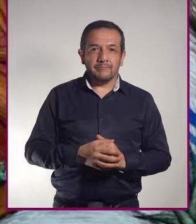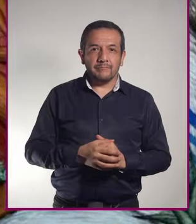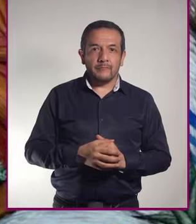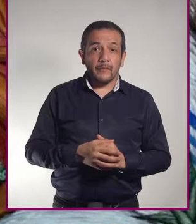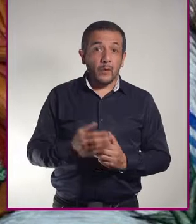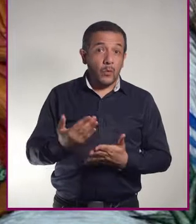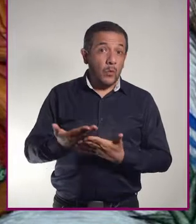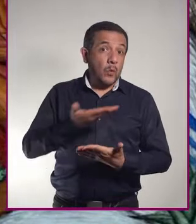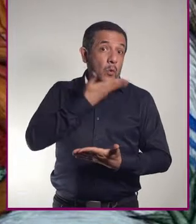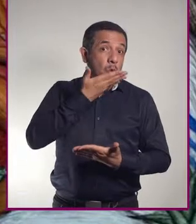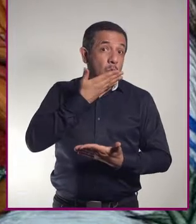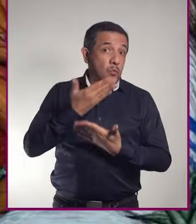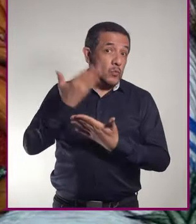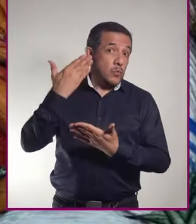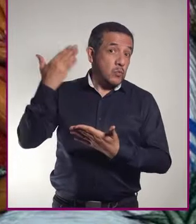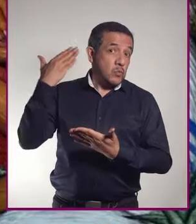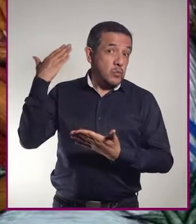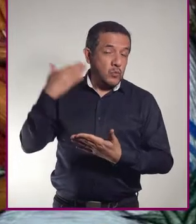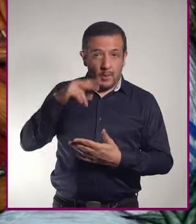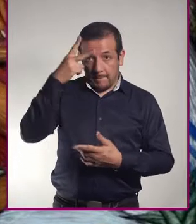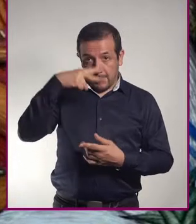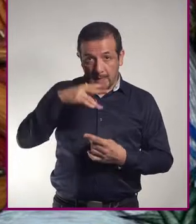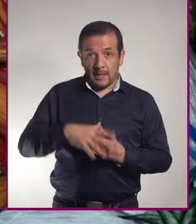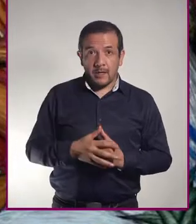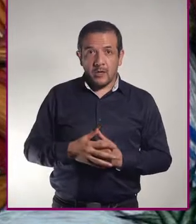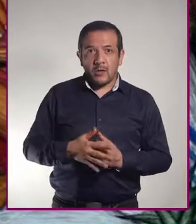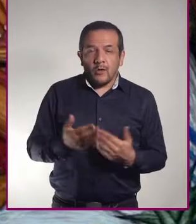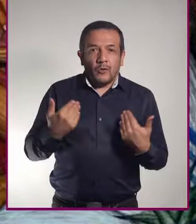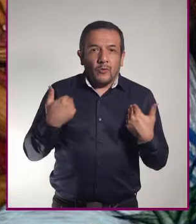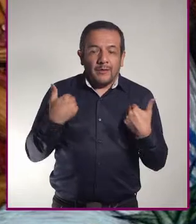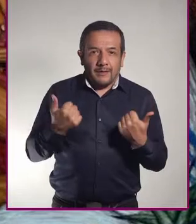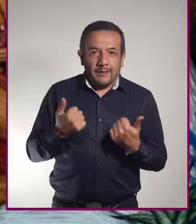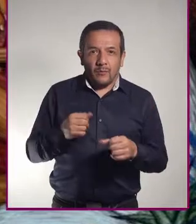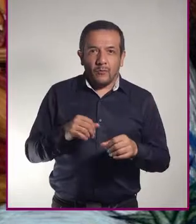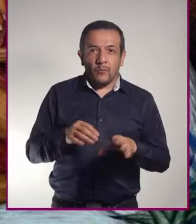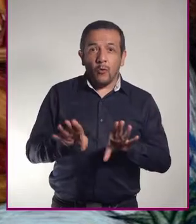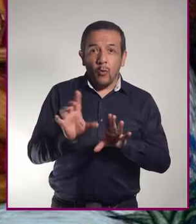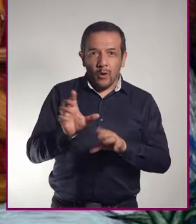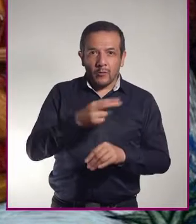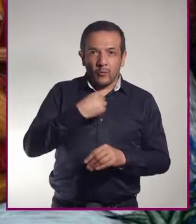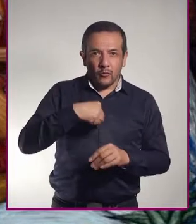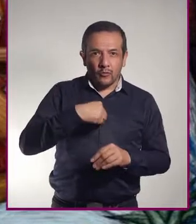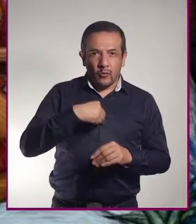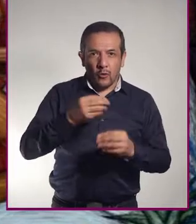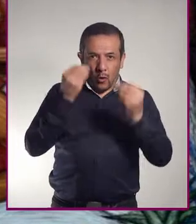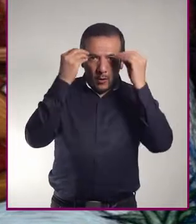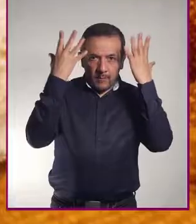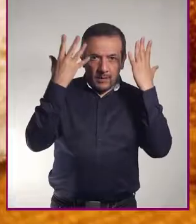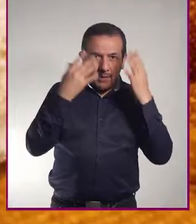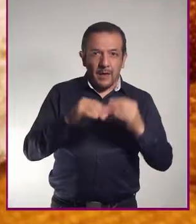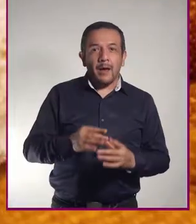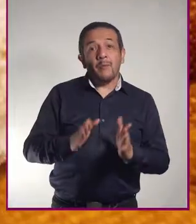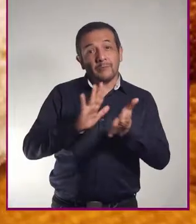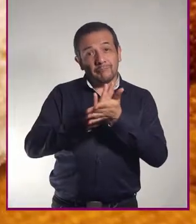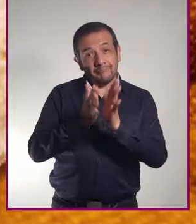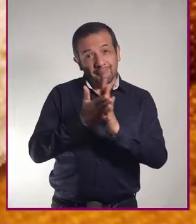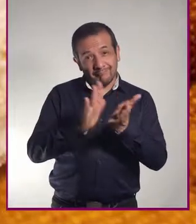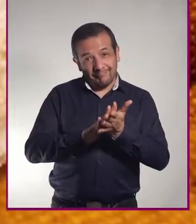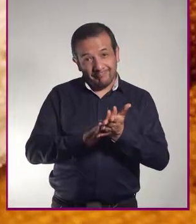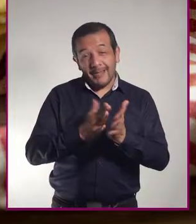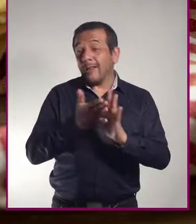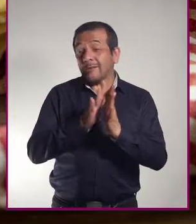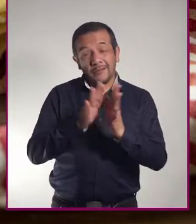La gran tradición de la cocina mexicana no puede entenderse sin uno de sus mayores protagonistas, la